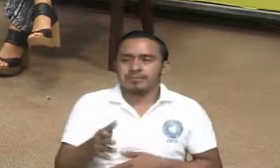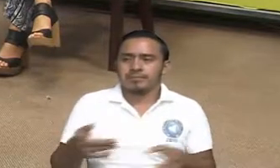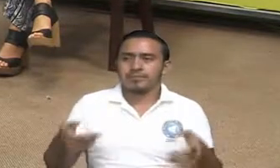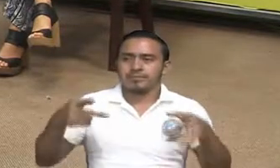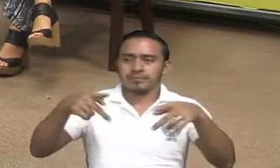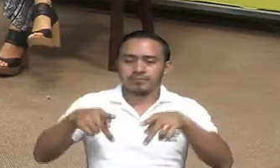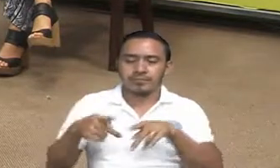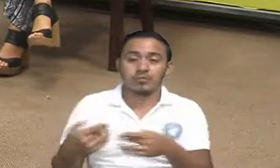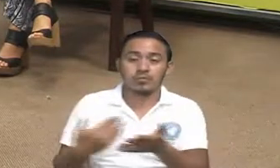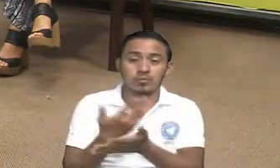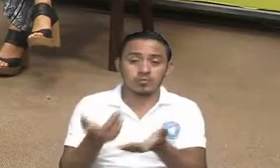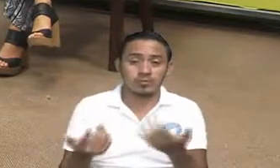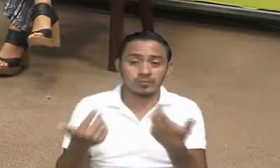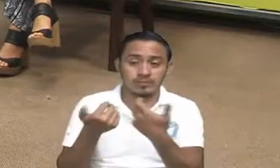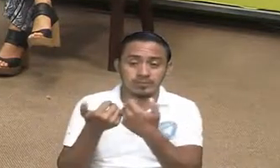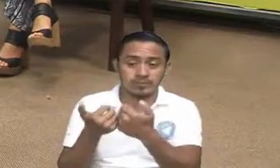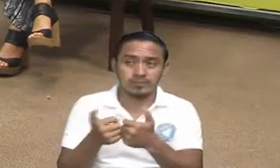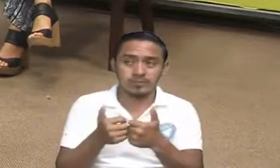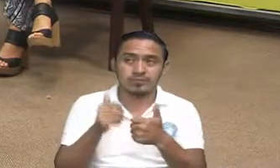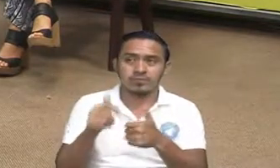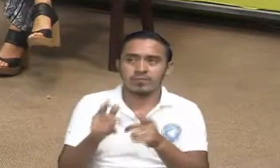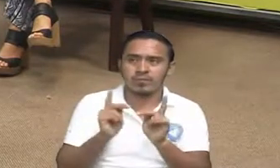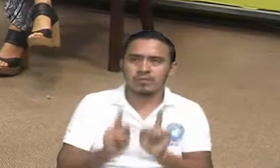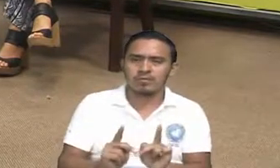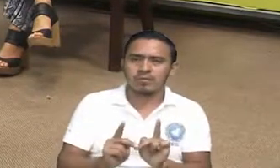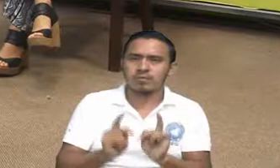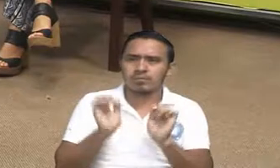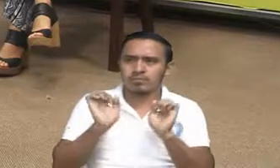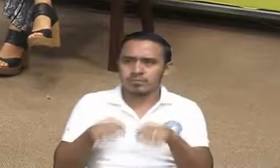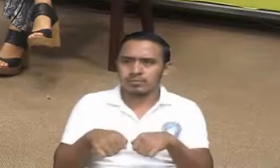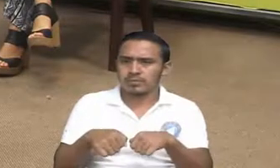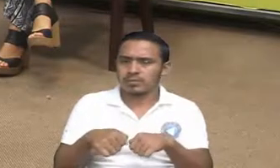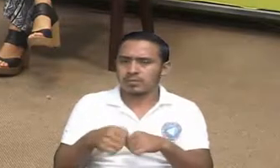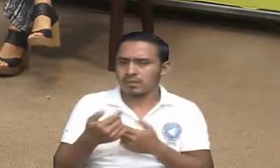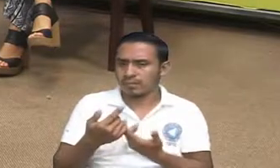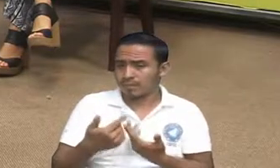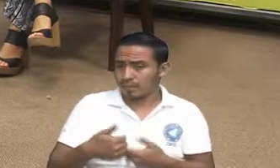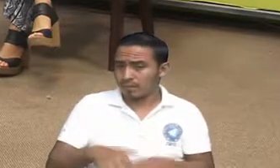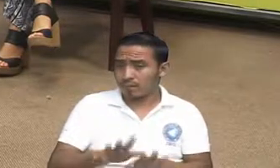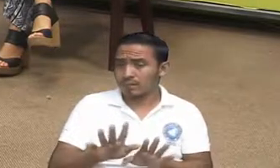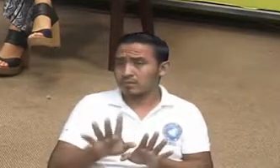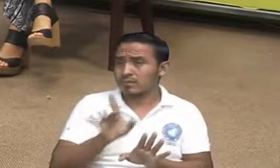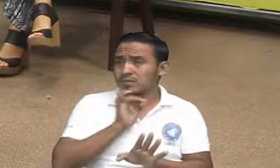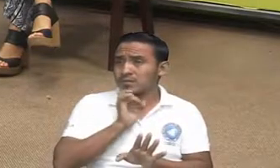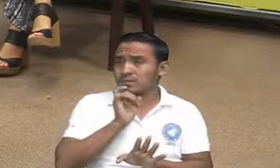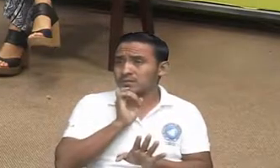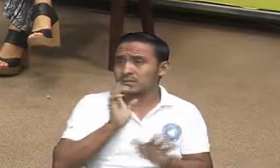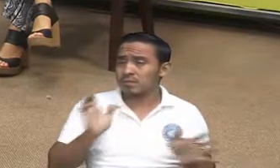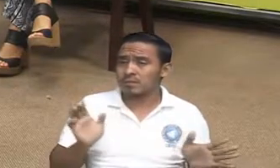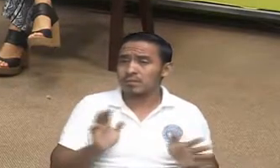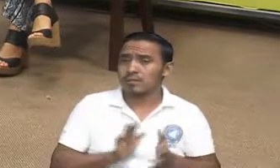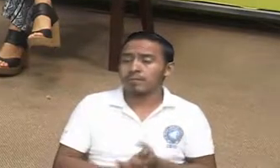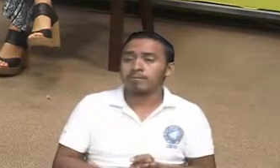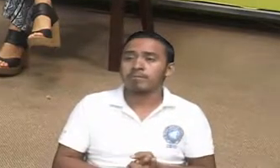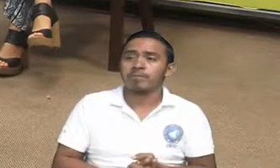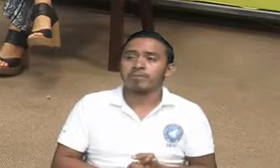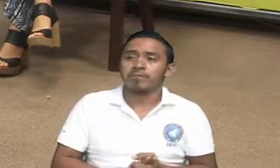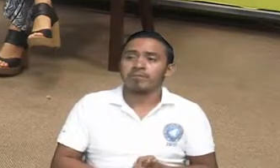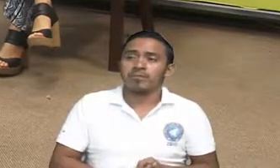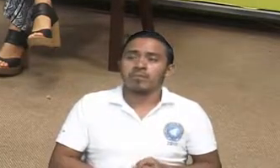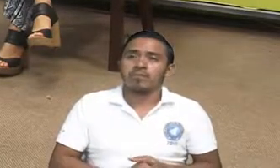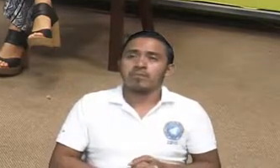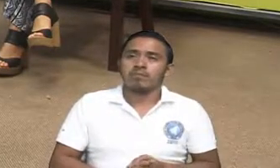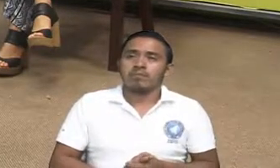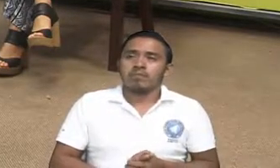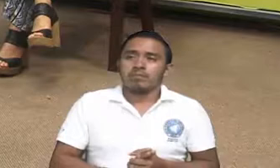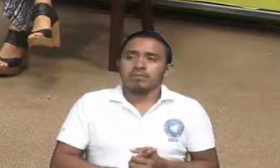otra nueva relación. Uh-huh. Esta persona puede dejar esos celos, es decir, mi pregunta va en el sentido de que cuando uno